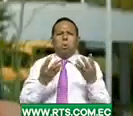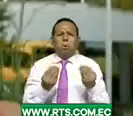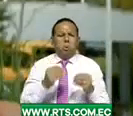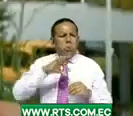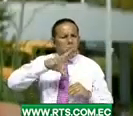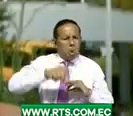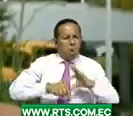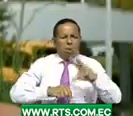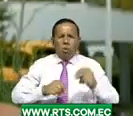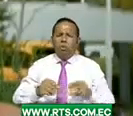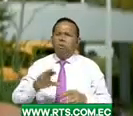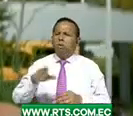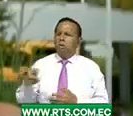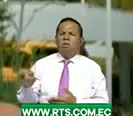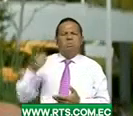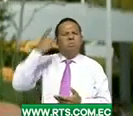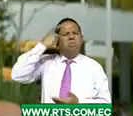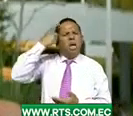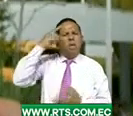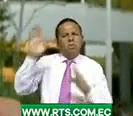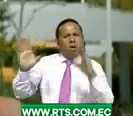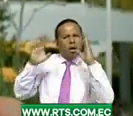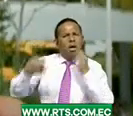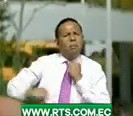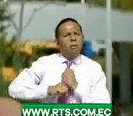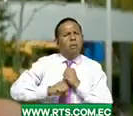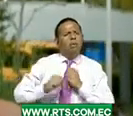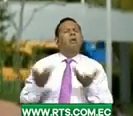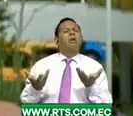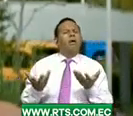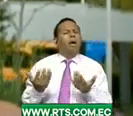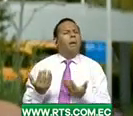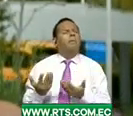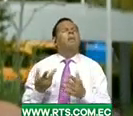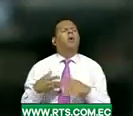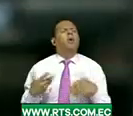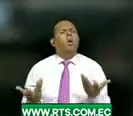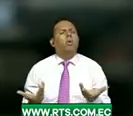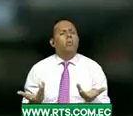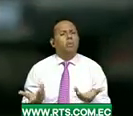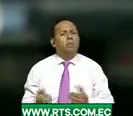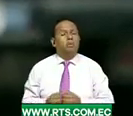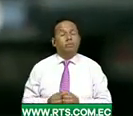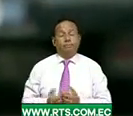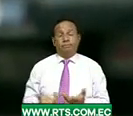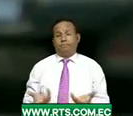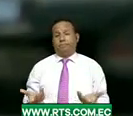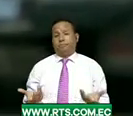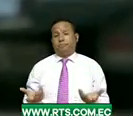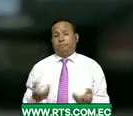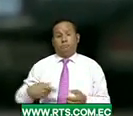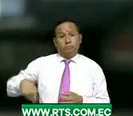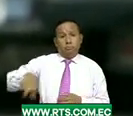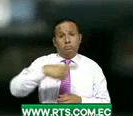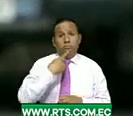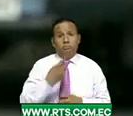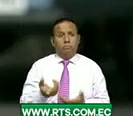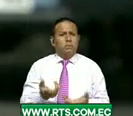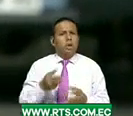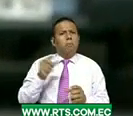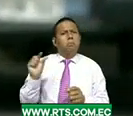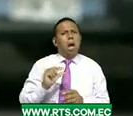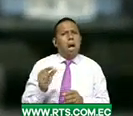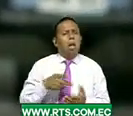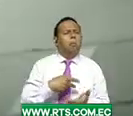están esperando para preocuparse de un sector totalmente estratégico. El margen de ganancia no les permite acceder a seguridad